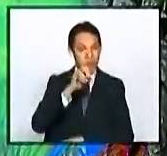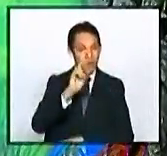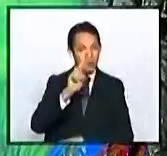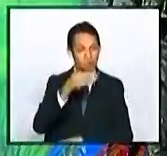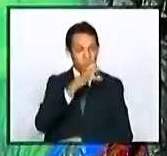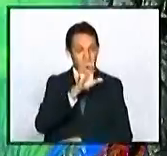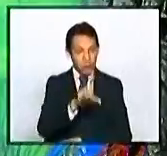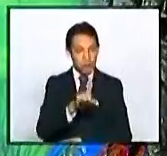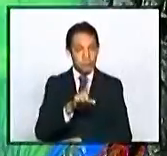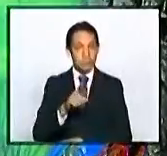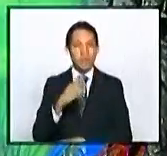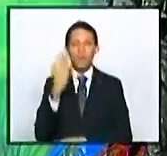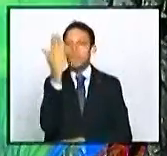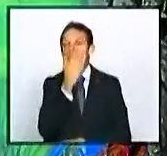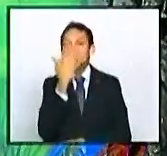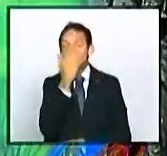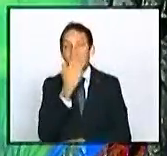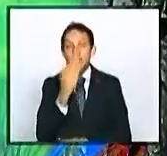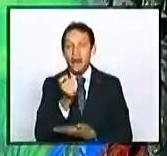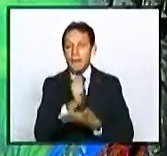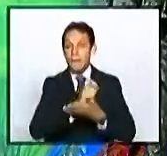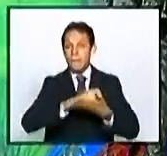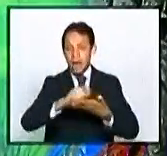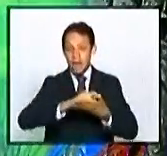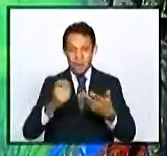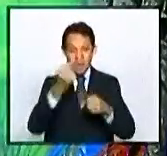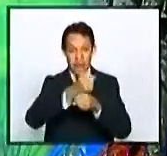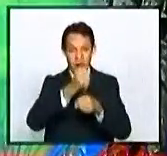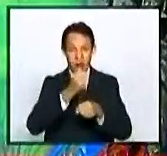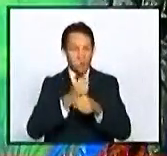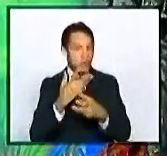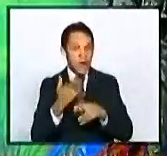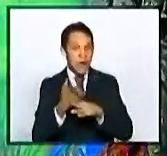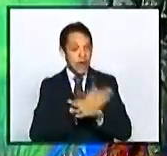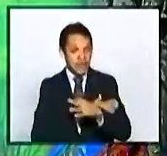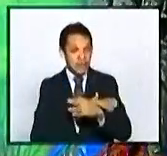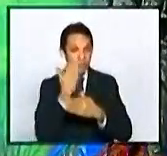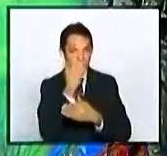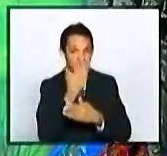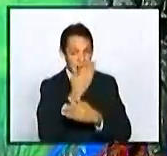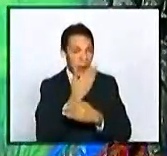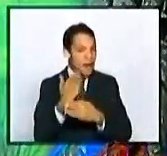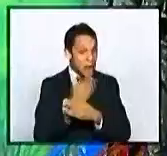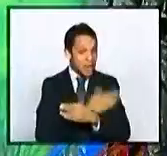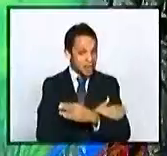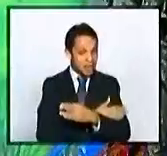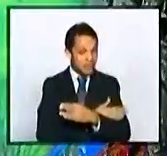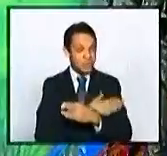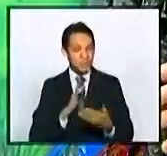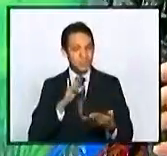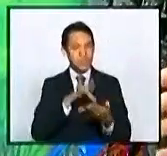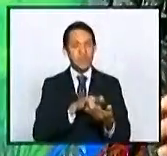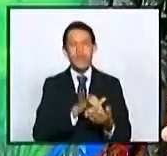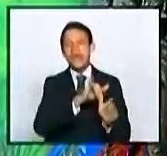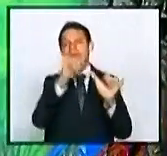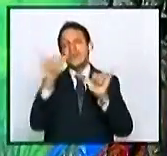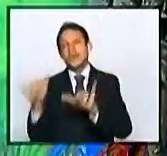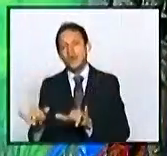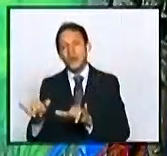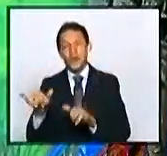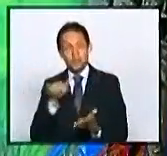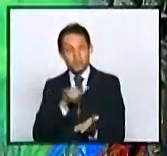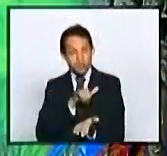una prueba psicotécnica para un trabajo, así como en muchos aeropuertos hacen